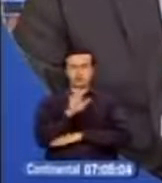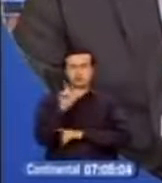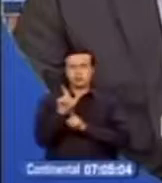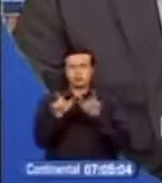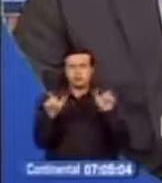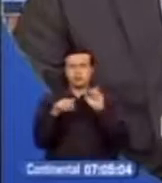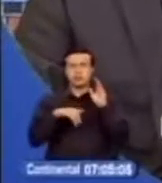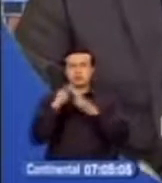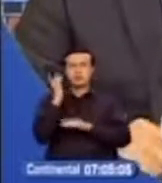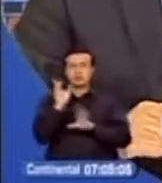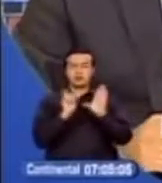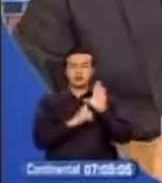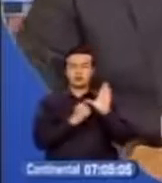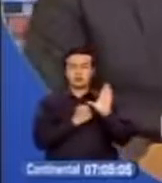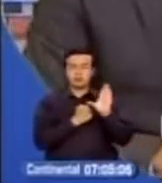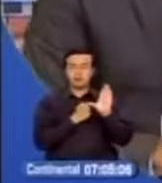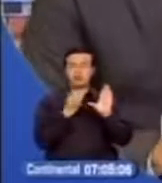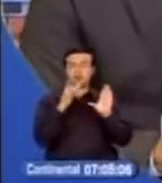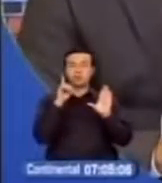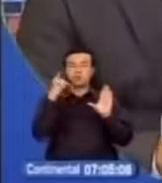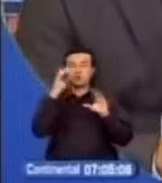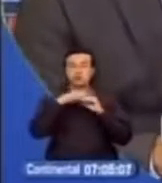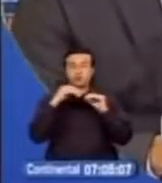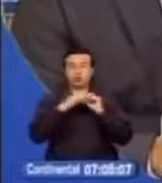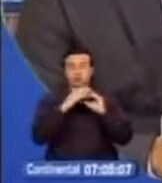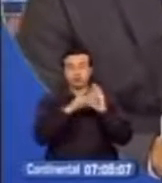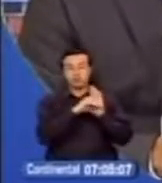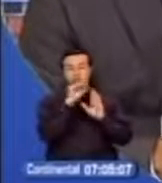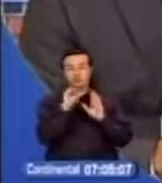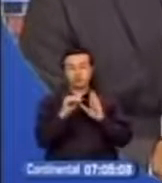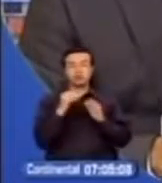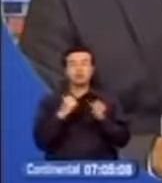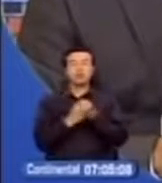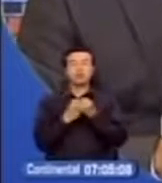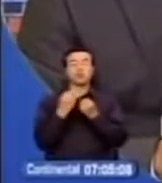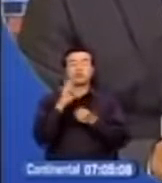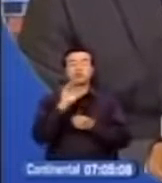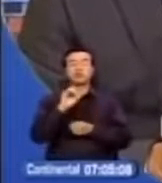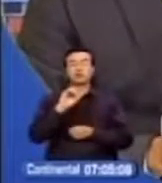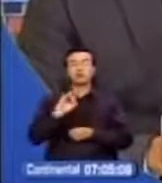que tienen un patrimonio igual o superior a $1 millón, una contribución del